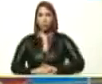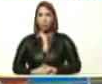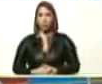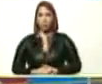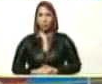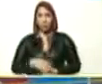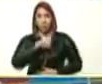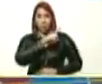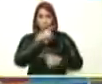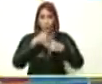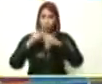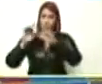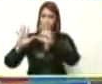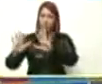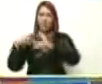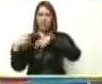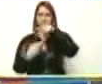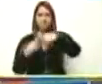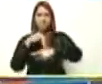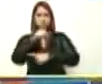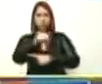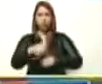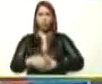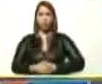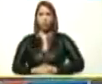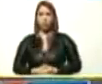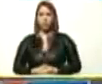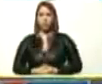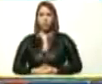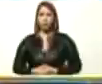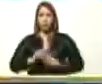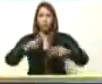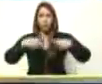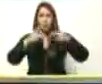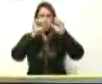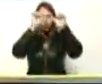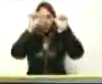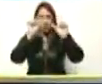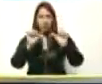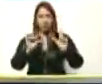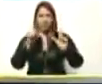el uno por diez, de la revolución, un nuevo sistema,